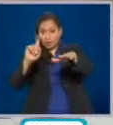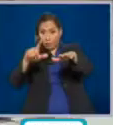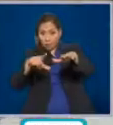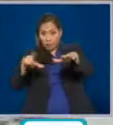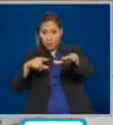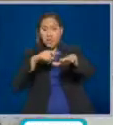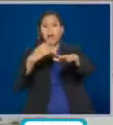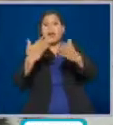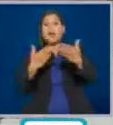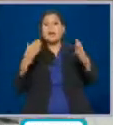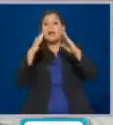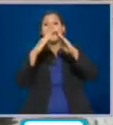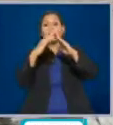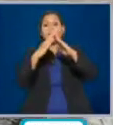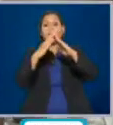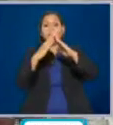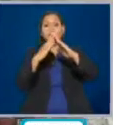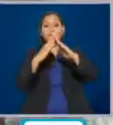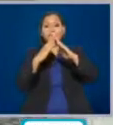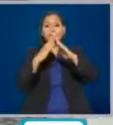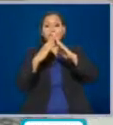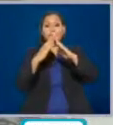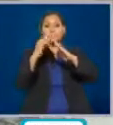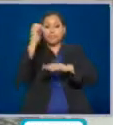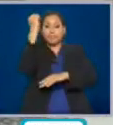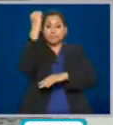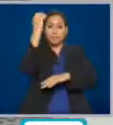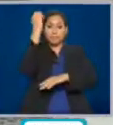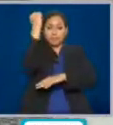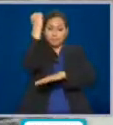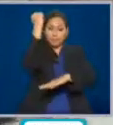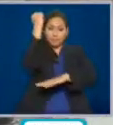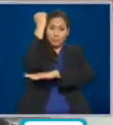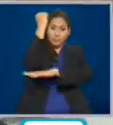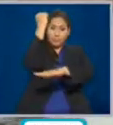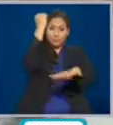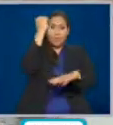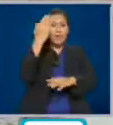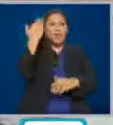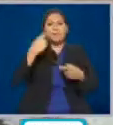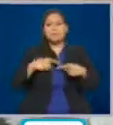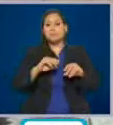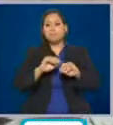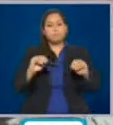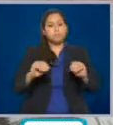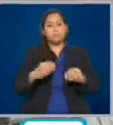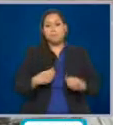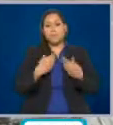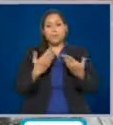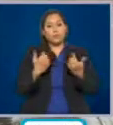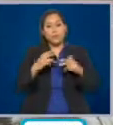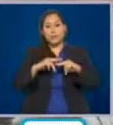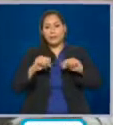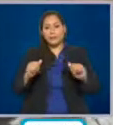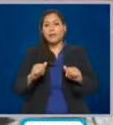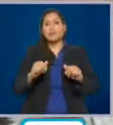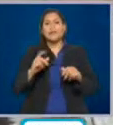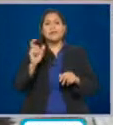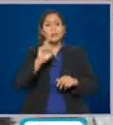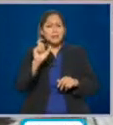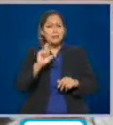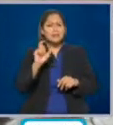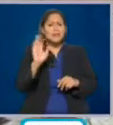¿A poco? Sí, claro. O sea que en esto aquí no habitaba nadie, pero ha de haber sido en la época cuando llegaron los Xochimilcas,